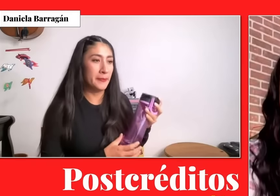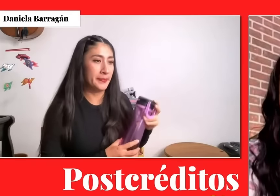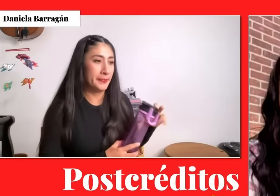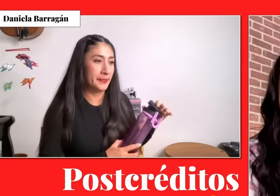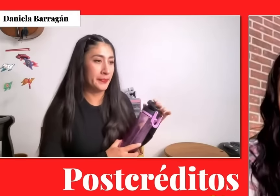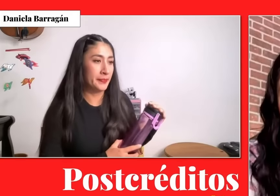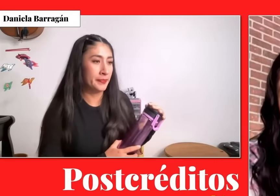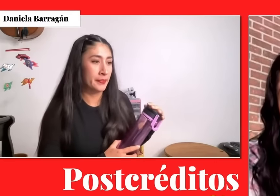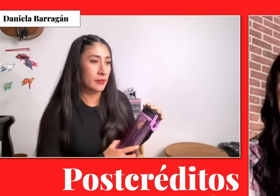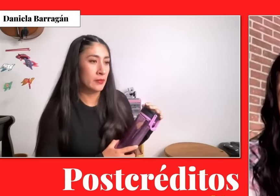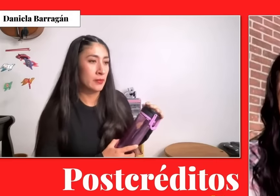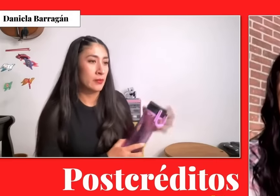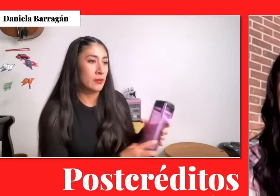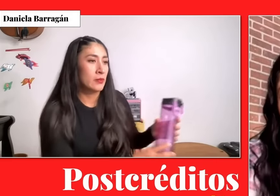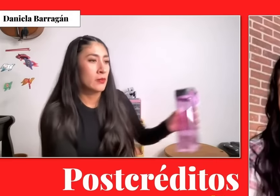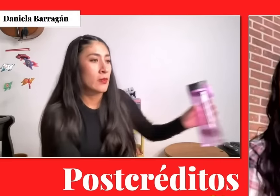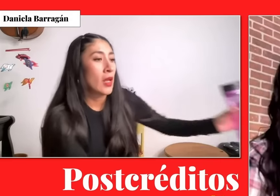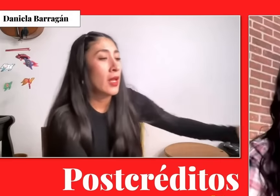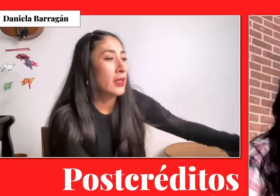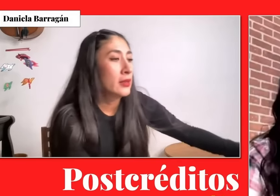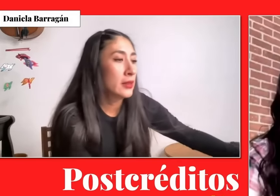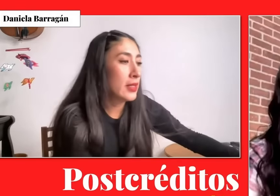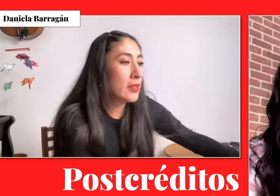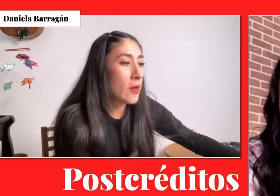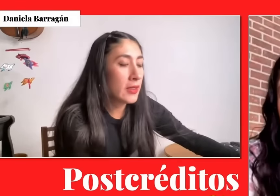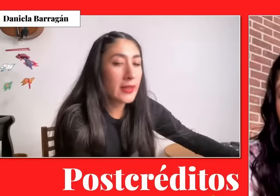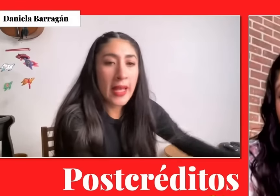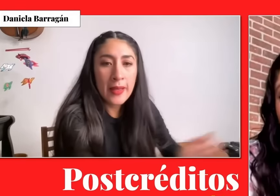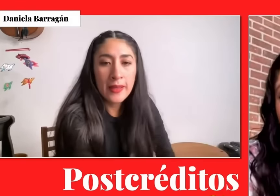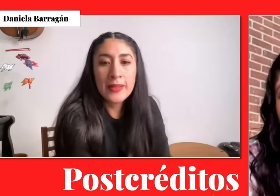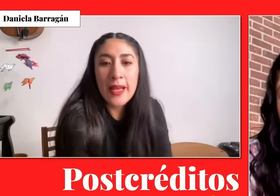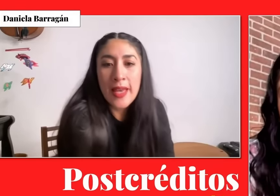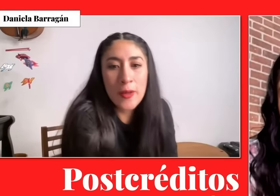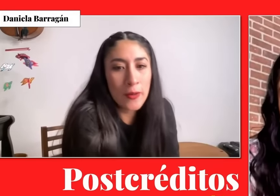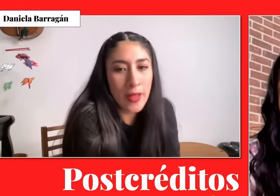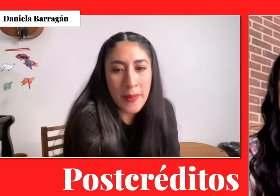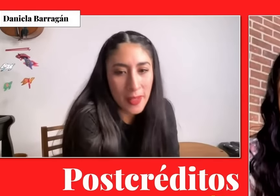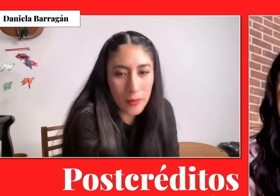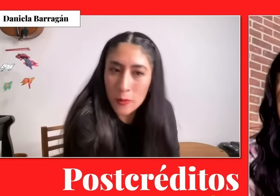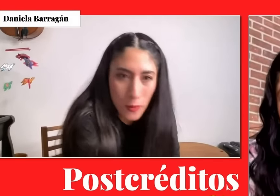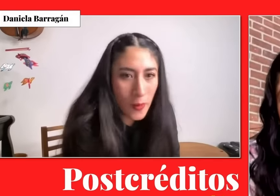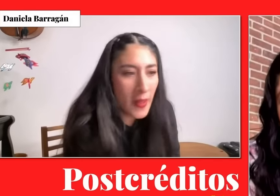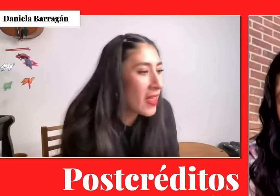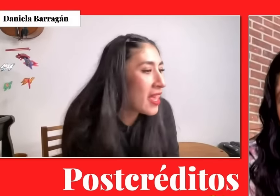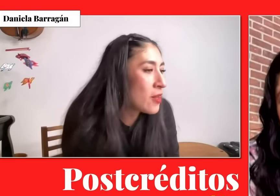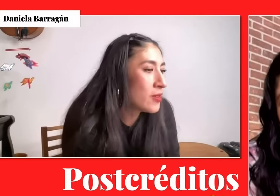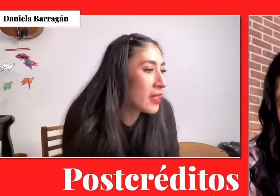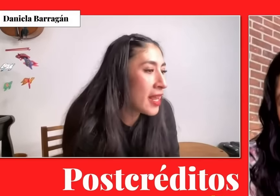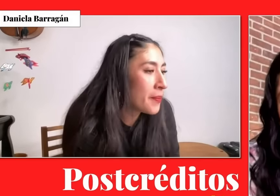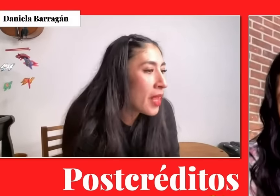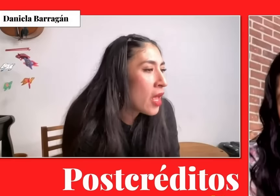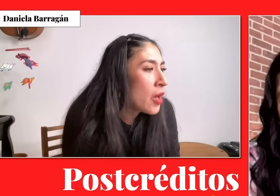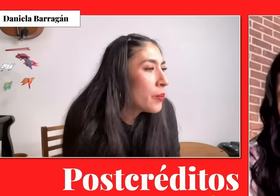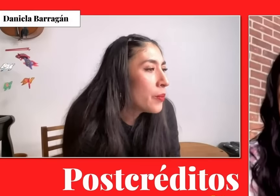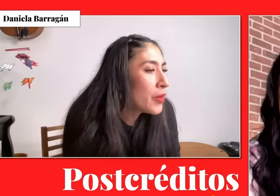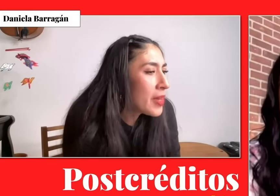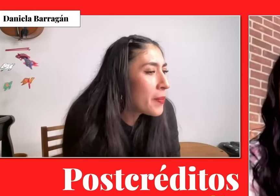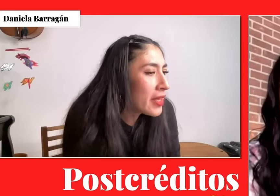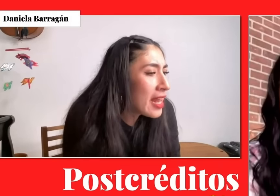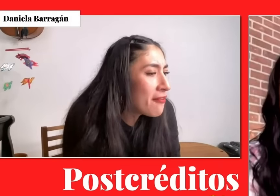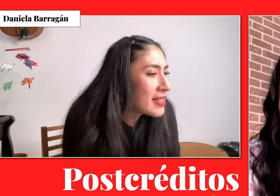sobre lo que se va a discutir y lo que se sigue discutiendo en el senado sí no está está cón también uno batalla no se crean